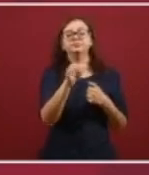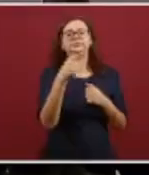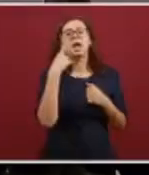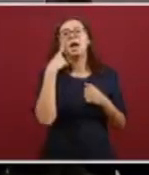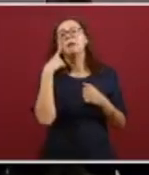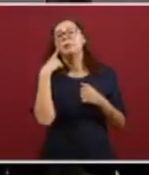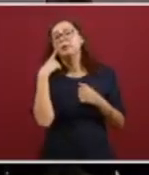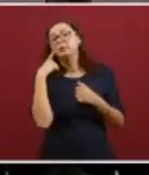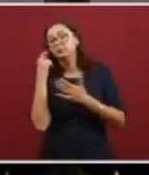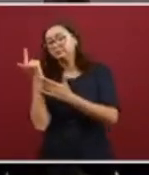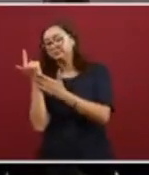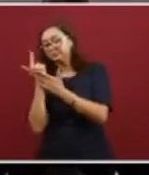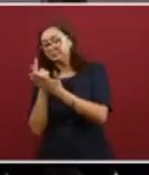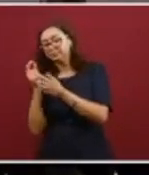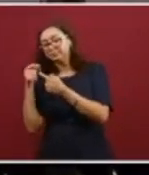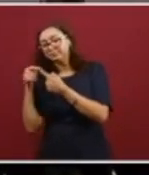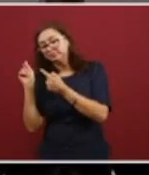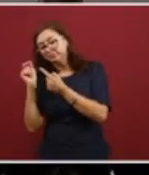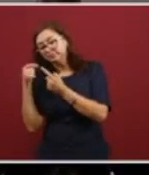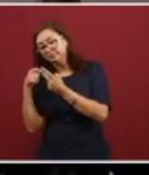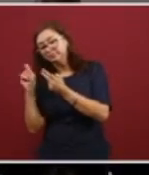llegado.